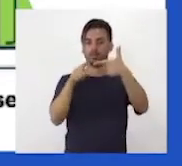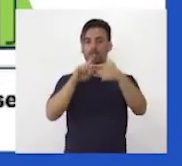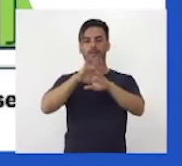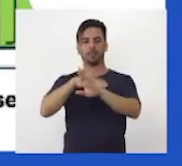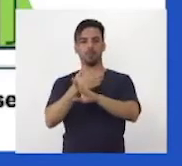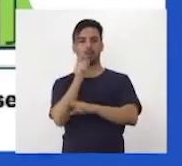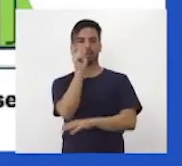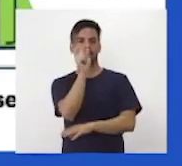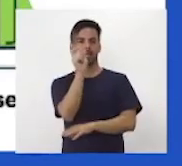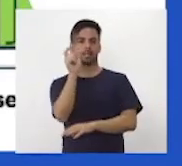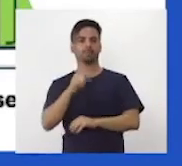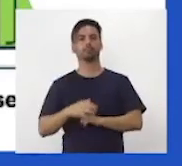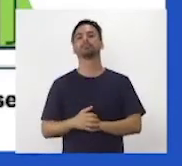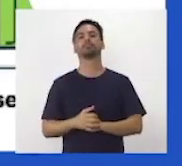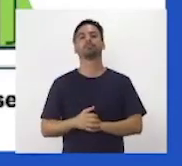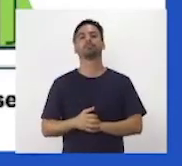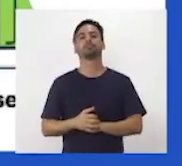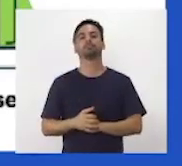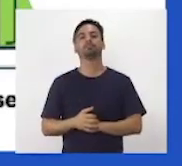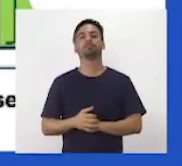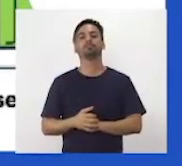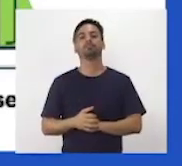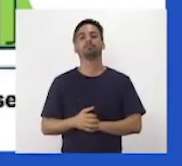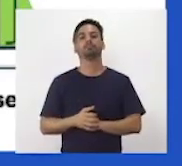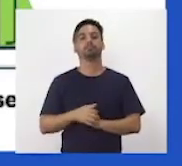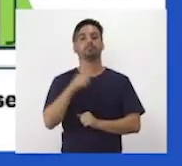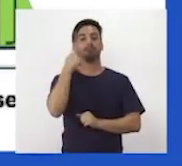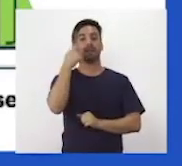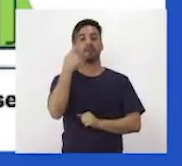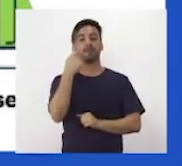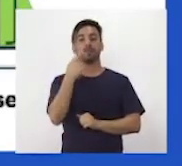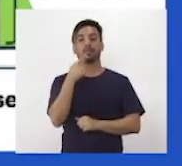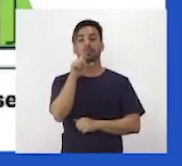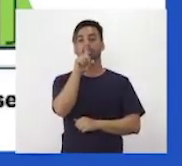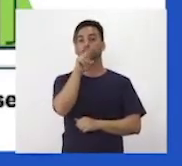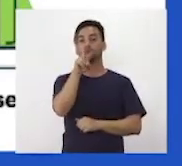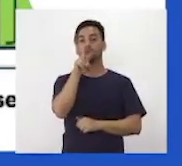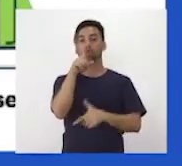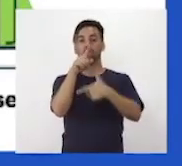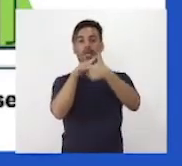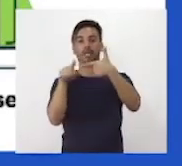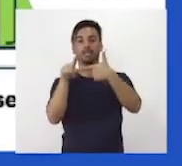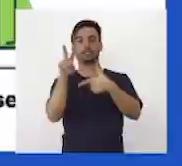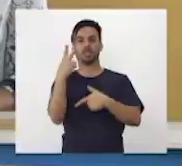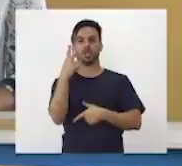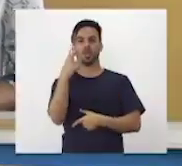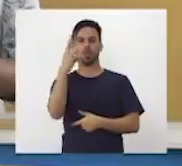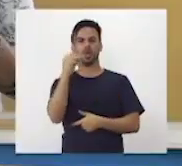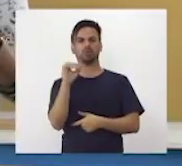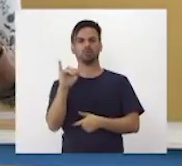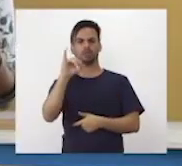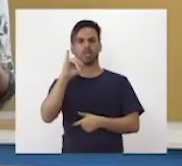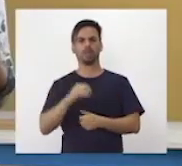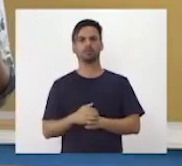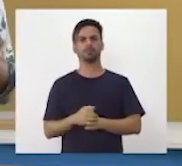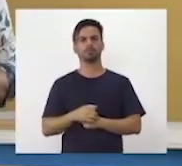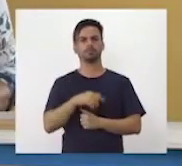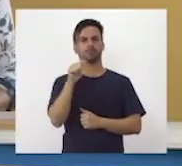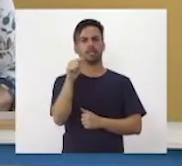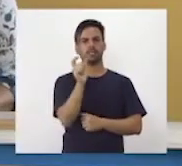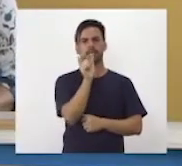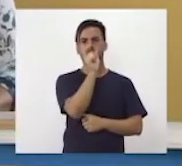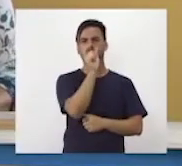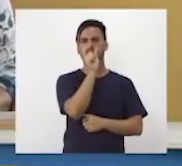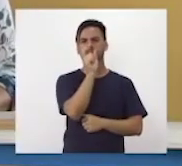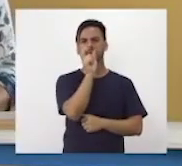literal. Por supuesto, cuando dividimos 2 entre 2, eso nos da 6. Y como solo tiene